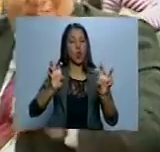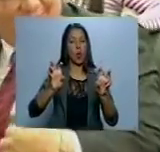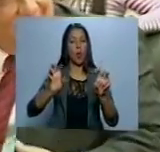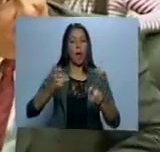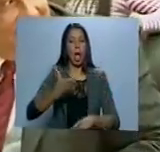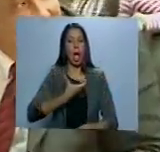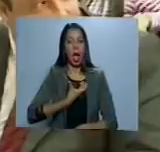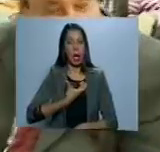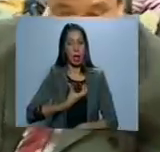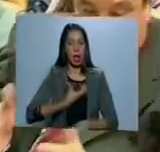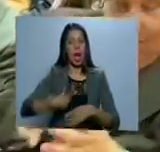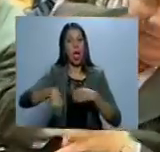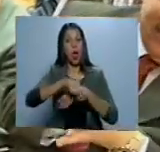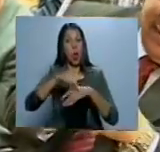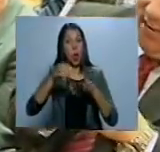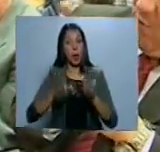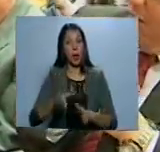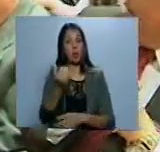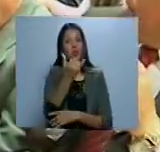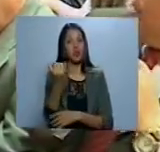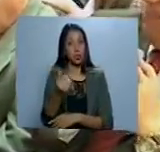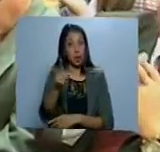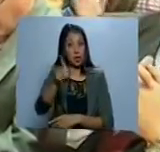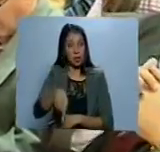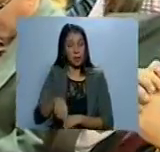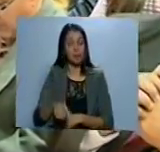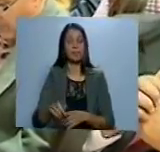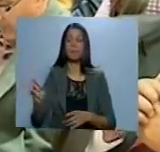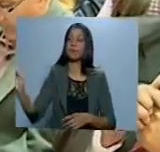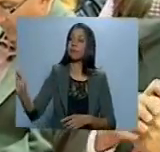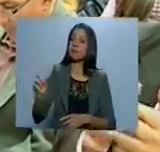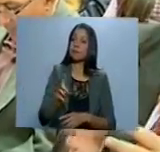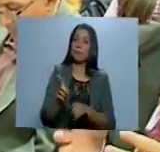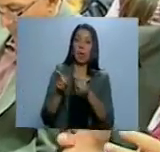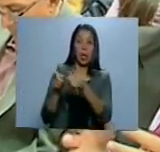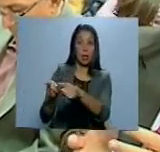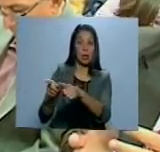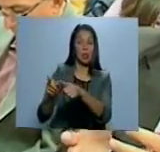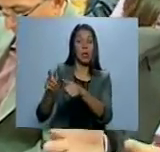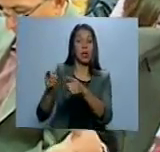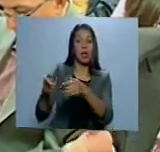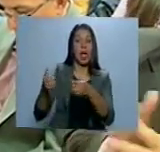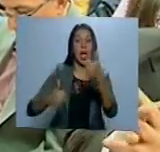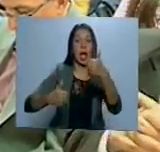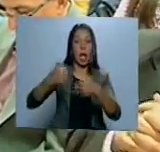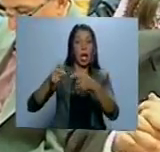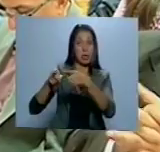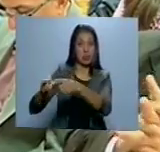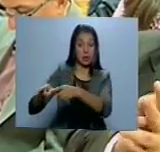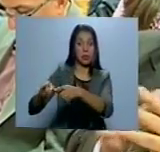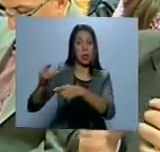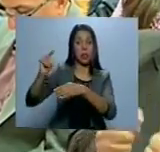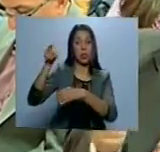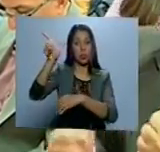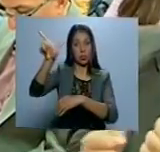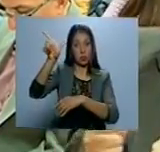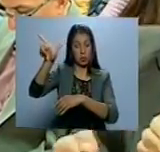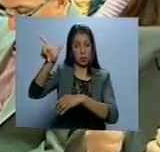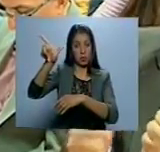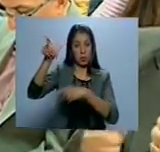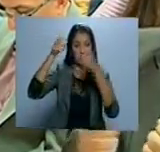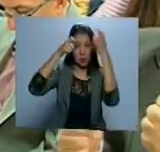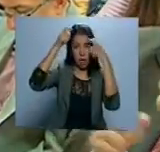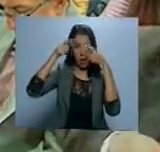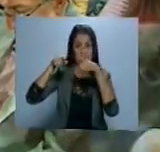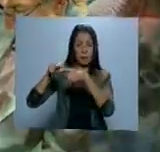municipales y de gobernador del estado Zulia, donde el candidato por las fuerzas revolucionarias, Omar Prieto, obtuvo